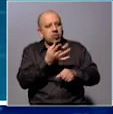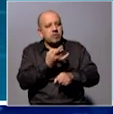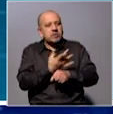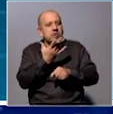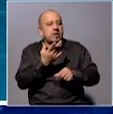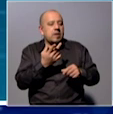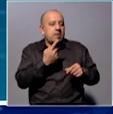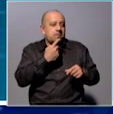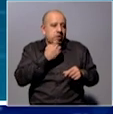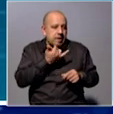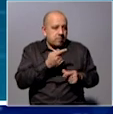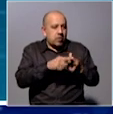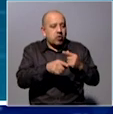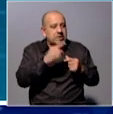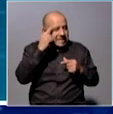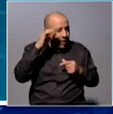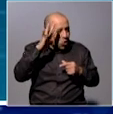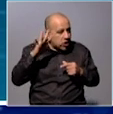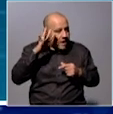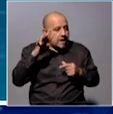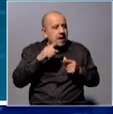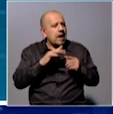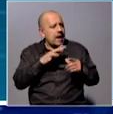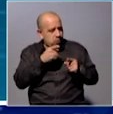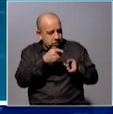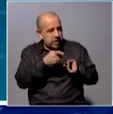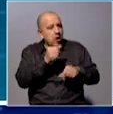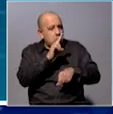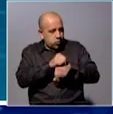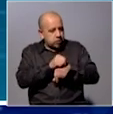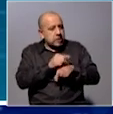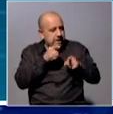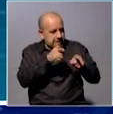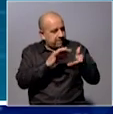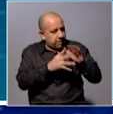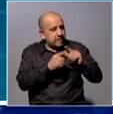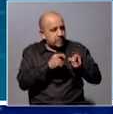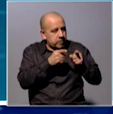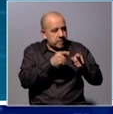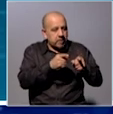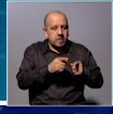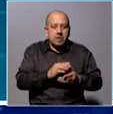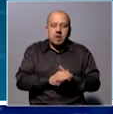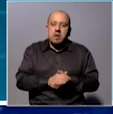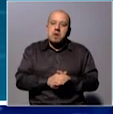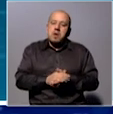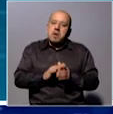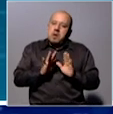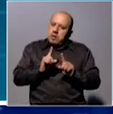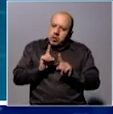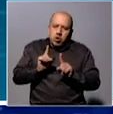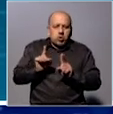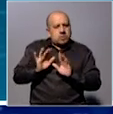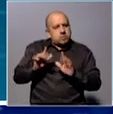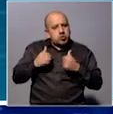que son las personas formadas en psicología. ¿Hay algo de eso también en la técnica que usted emplea? Mire, no, la